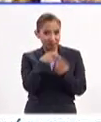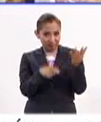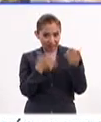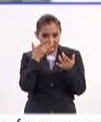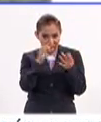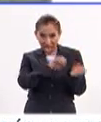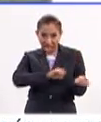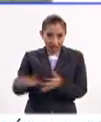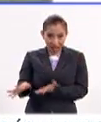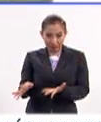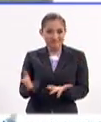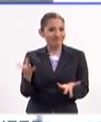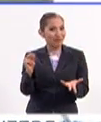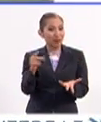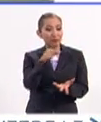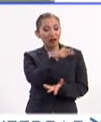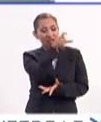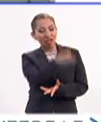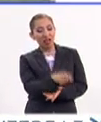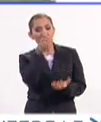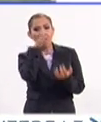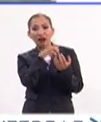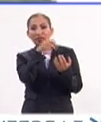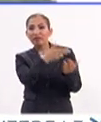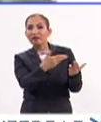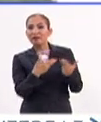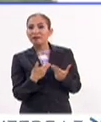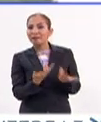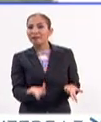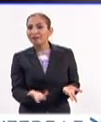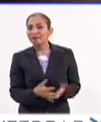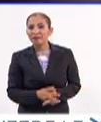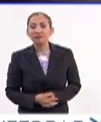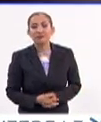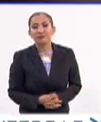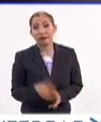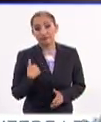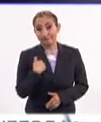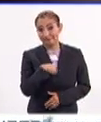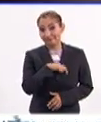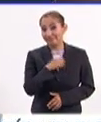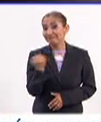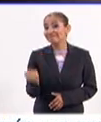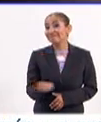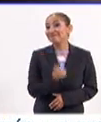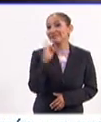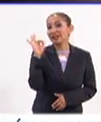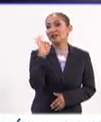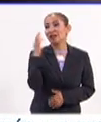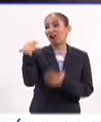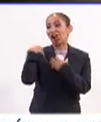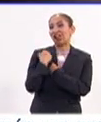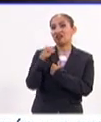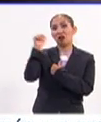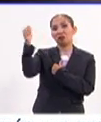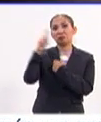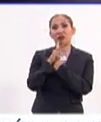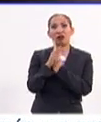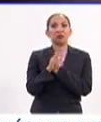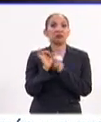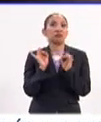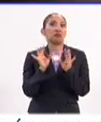muchas otras cosas, solo por tratarse de nuestra herencia hispana. Tuvimos suerte, pudimos haber caído en manos de otro